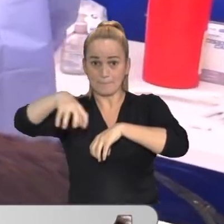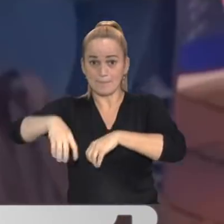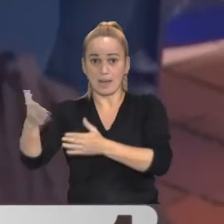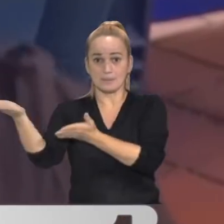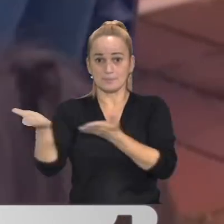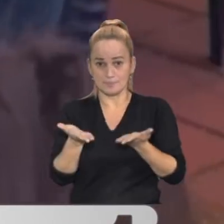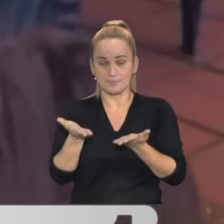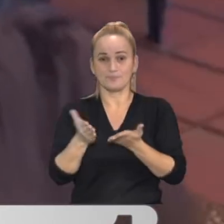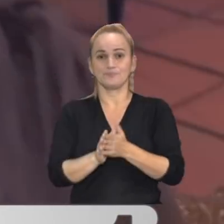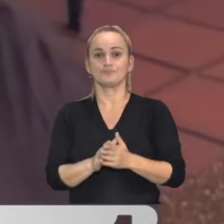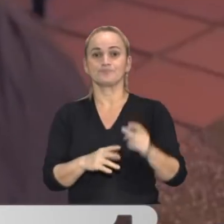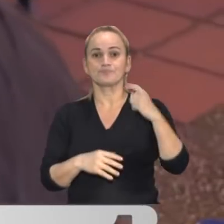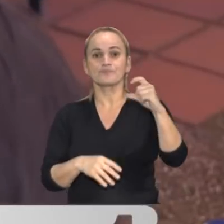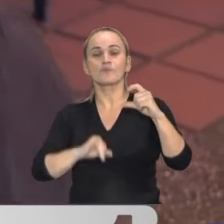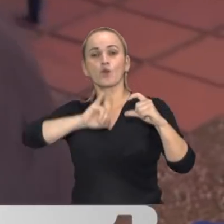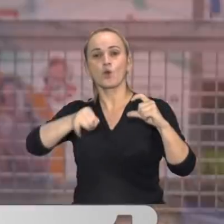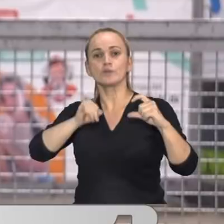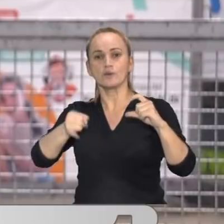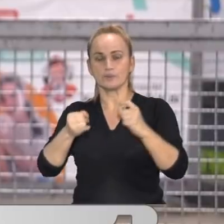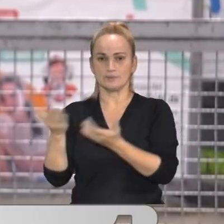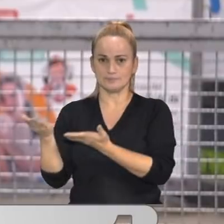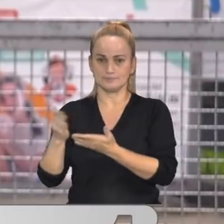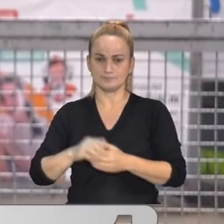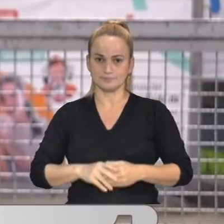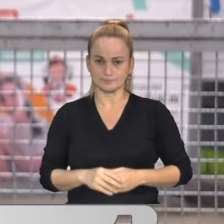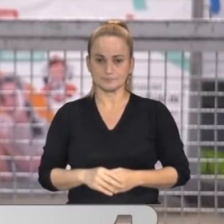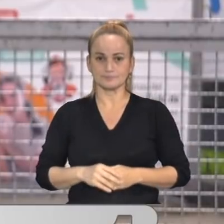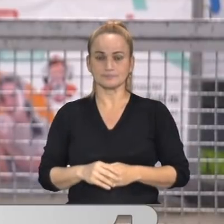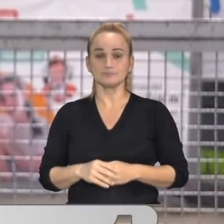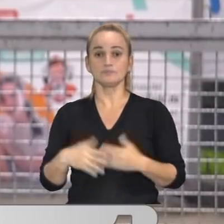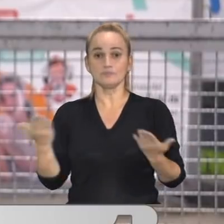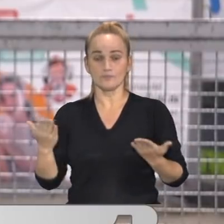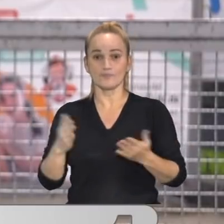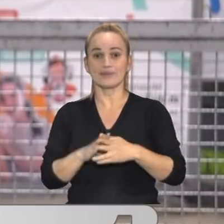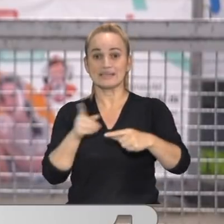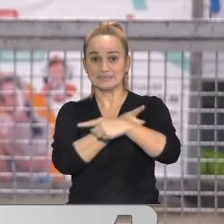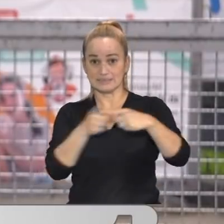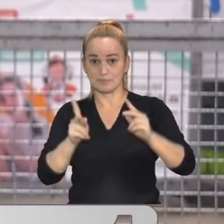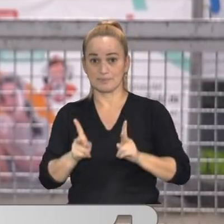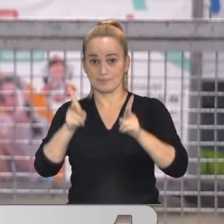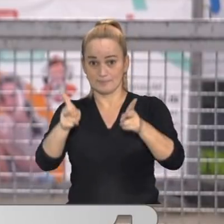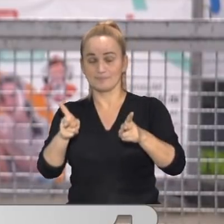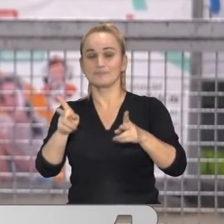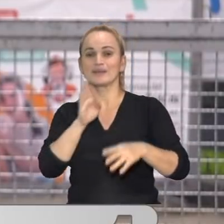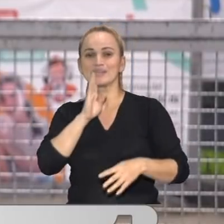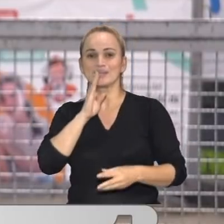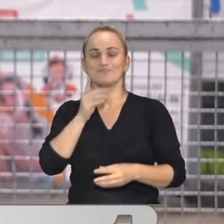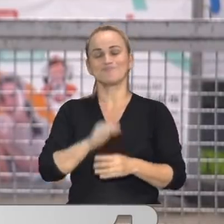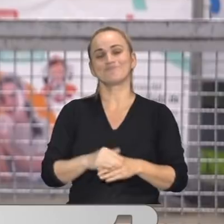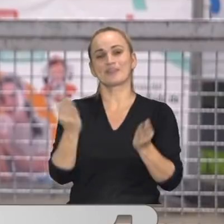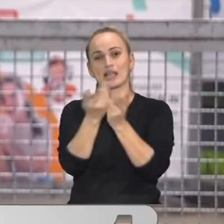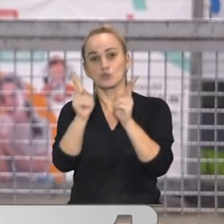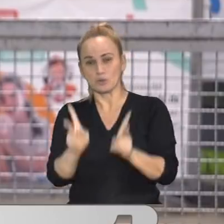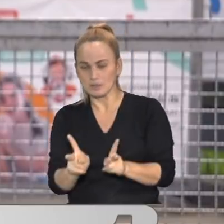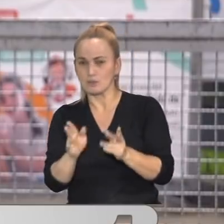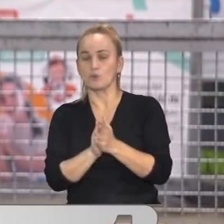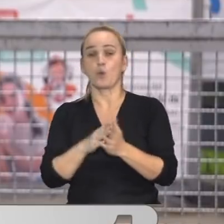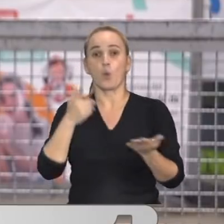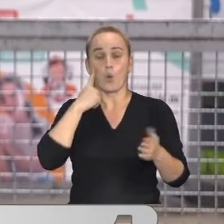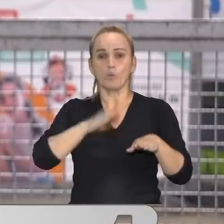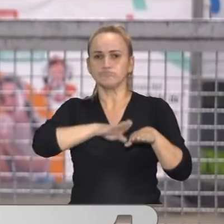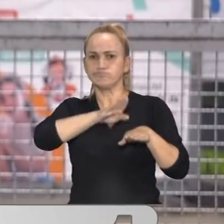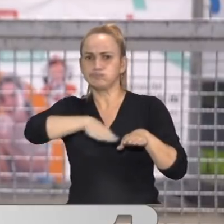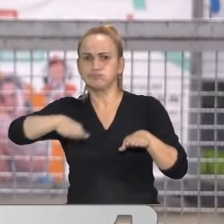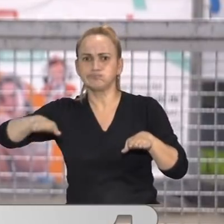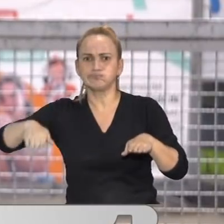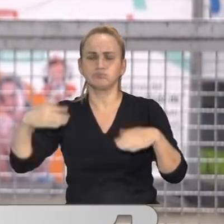están disponibles las dosis de Janssen. Y con el comienzo de la semana de receso escolar, la proyección en las terminales de transporte